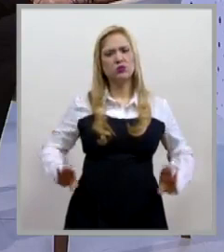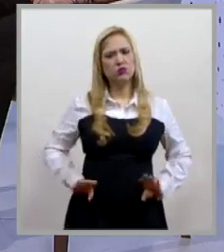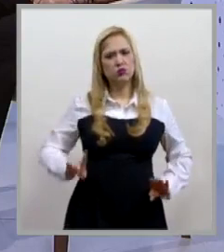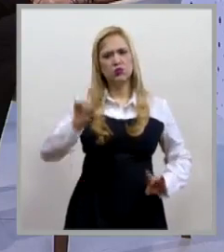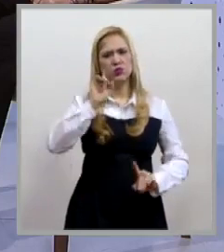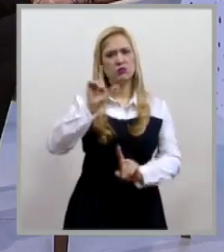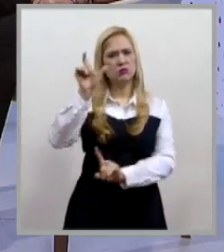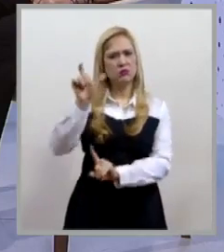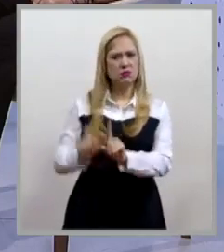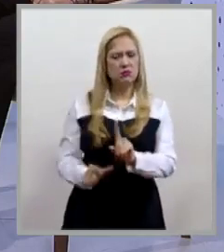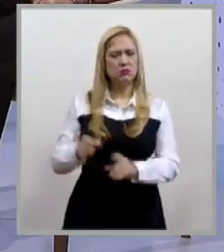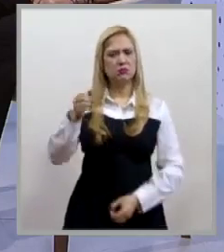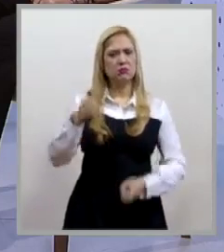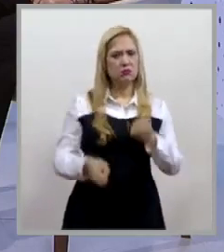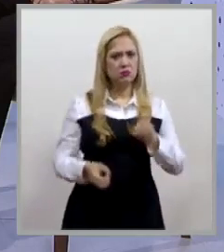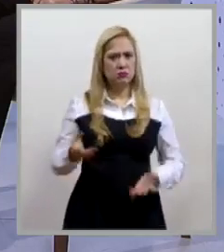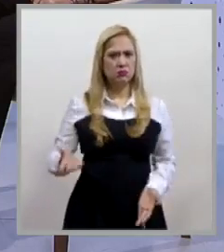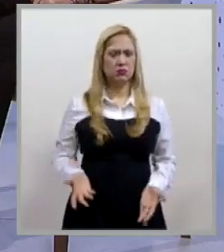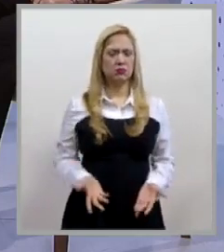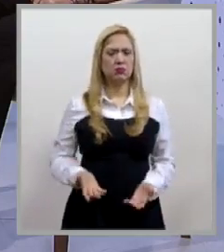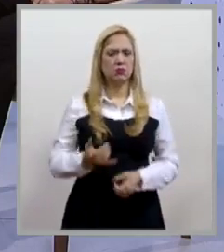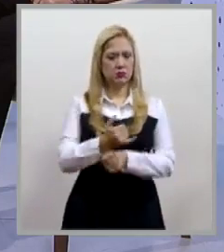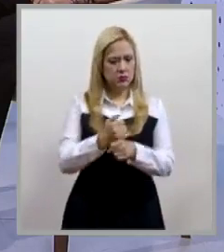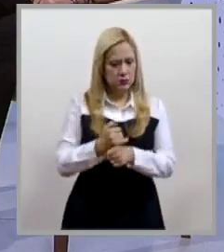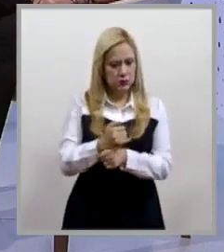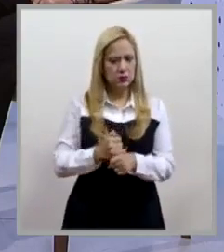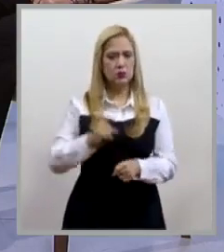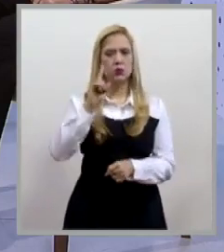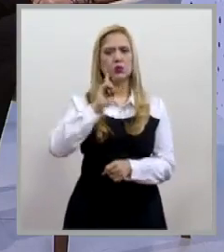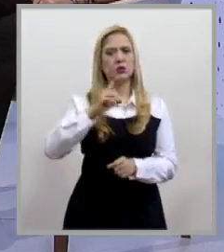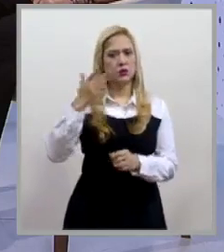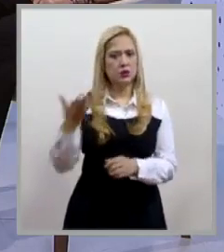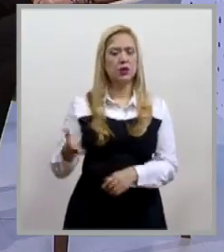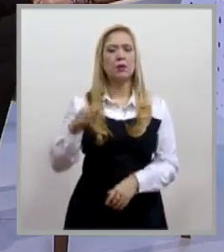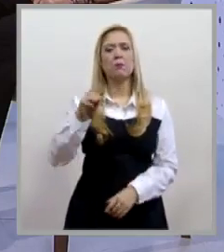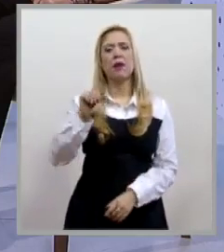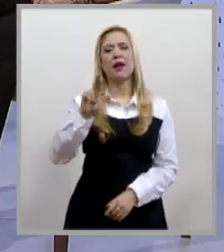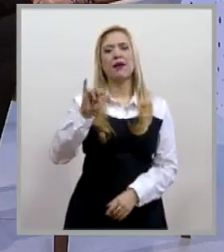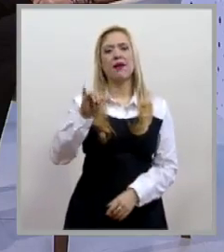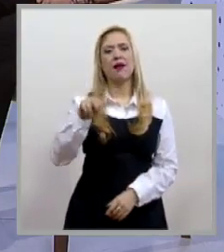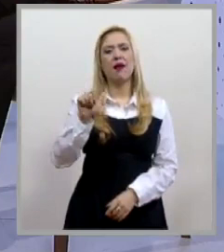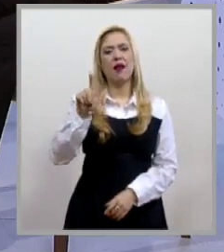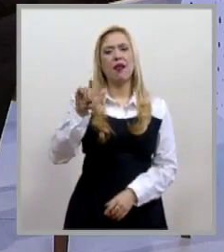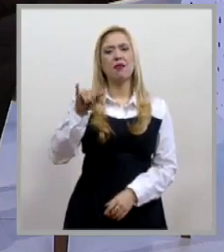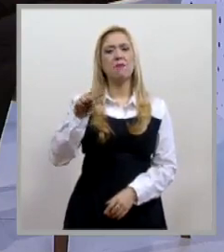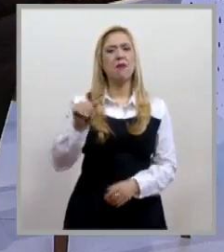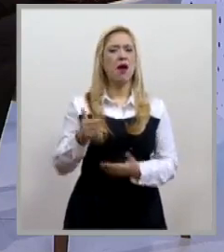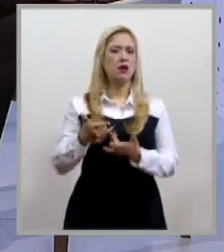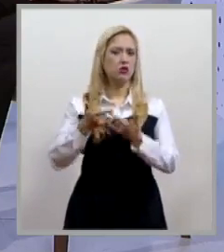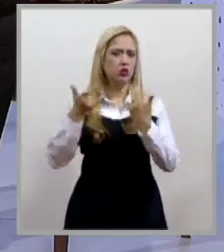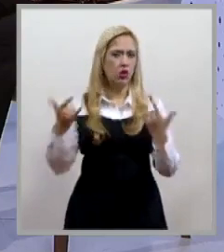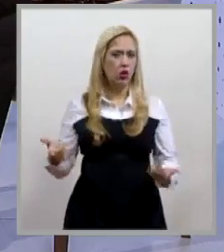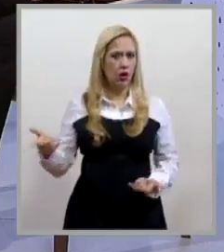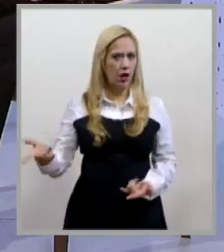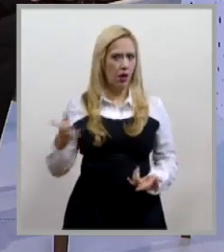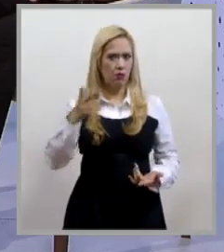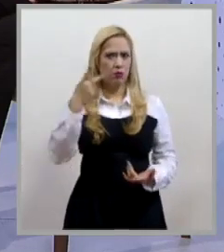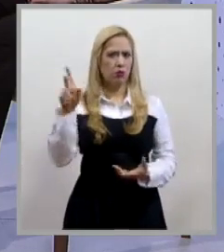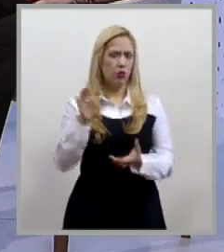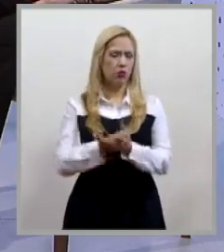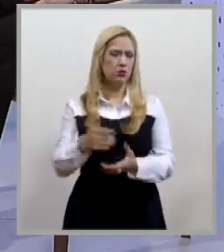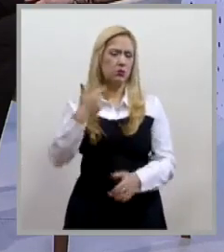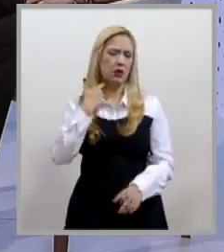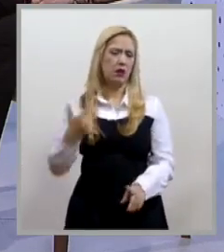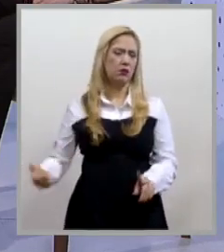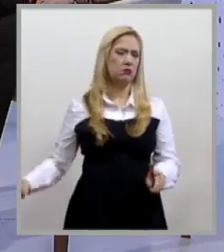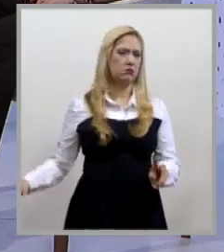en este caso sería importante? Ya incluso hablamos de investigar con perspectiva de género, ¿no? El caso Mariana Lima, etcétera. Pero ¿por qué también juzgar con perspectiva de género sería relevante